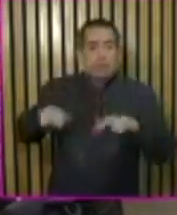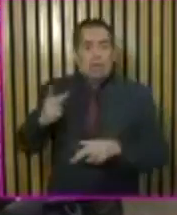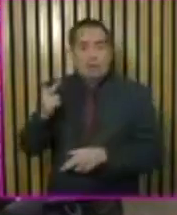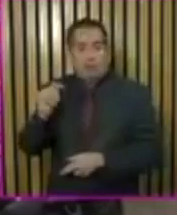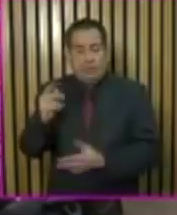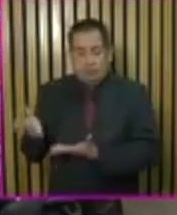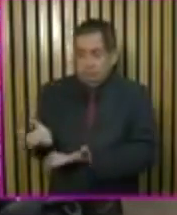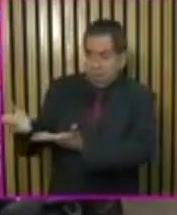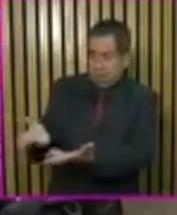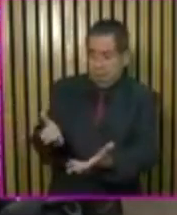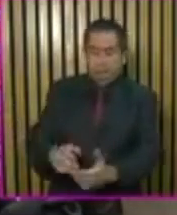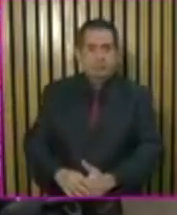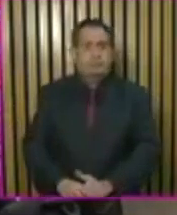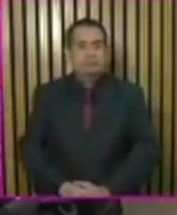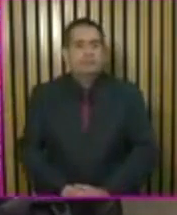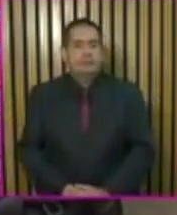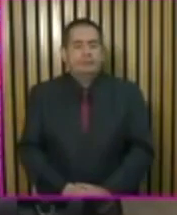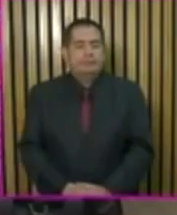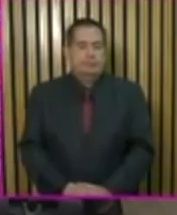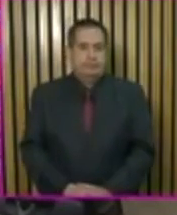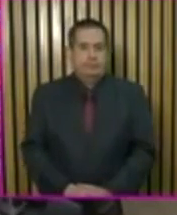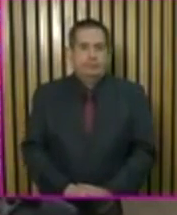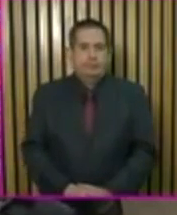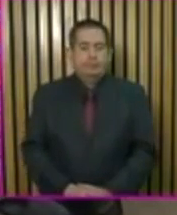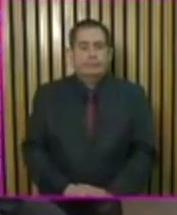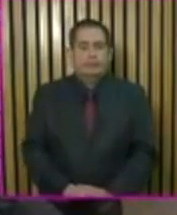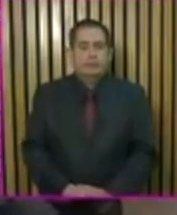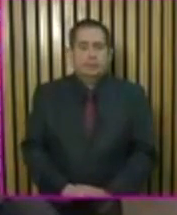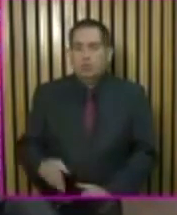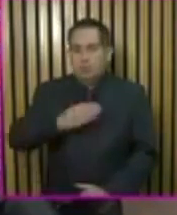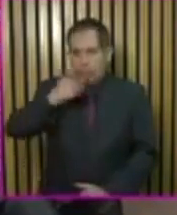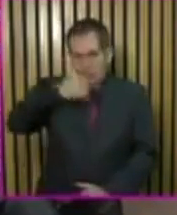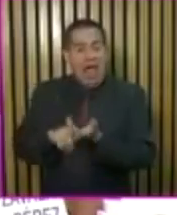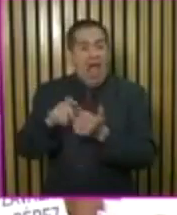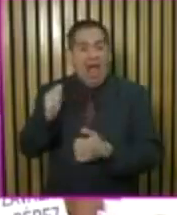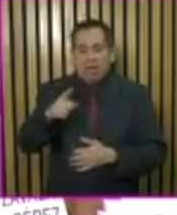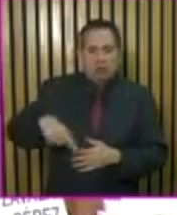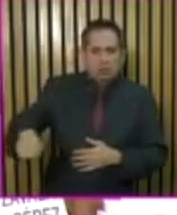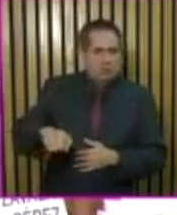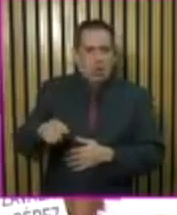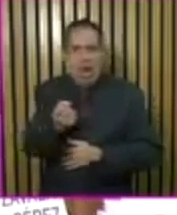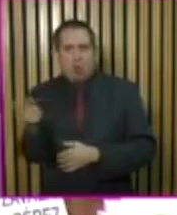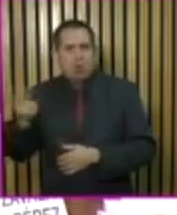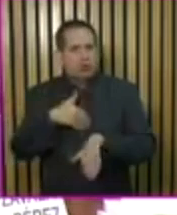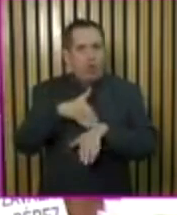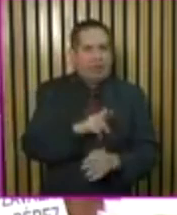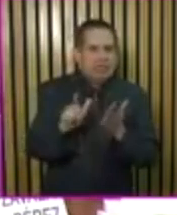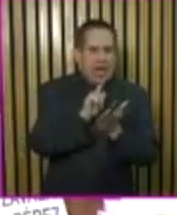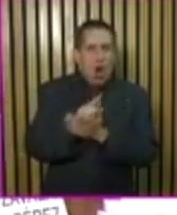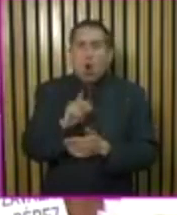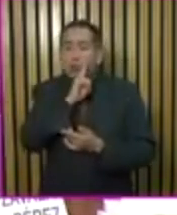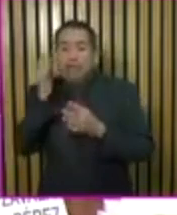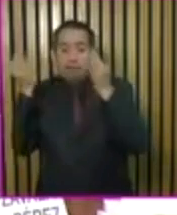para la óptima realización de las obligaciones constitucionales que tendrá que cumplir el organismo para el próximo año al respecto la consejera claudia zavala